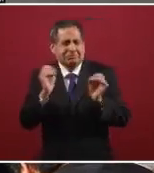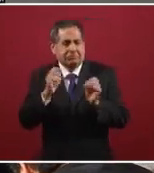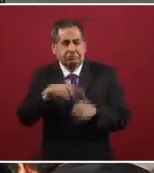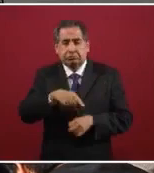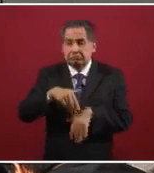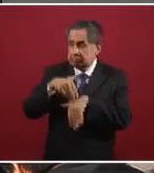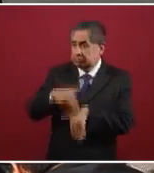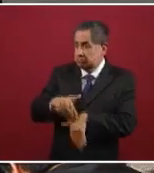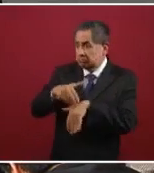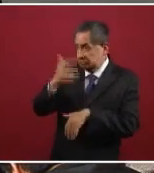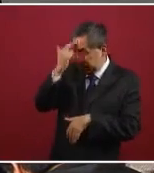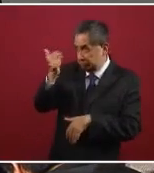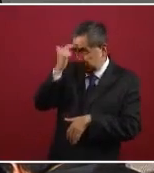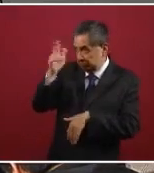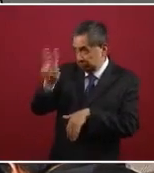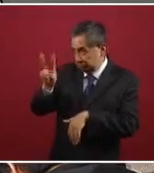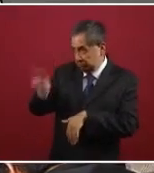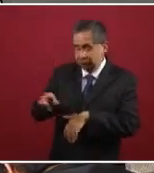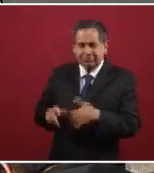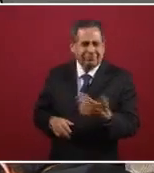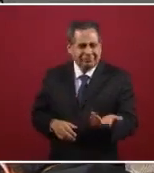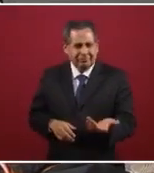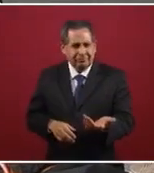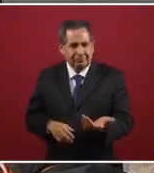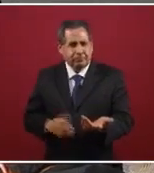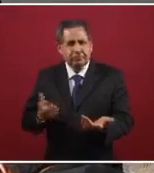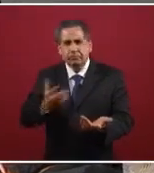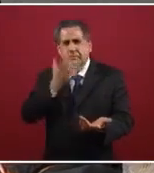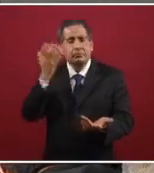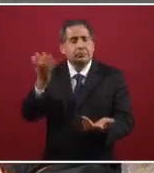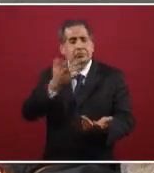aprobando. Entonces, eso quedó,